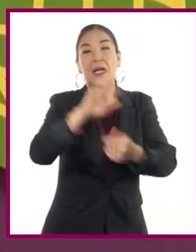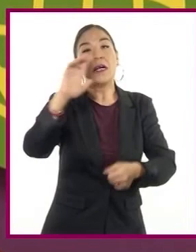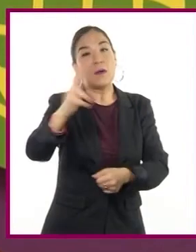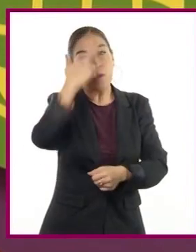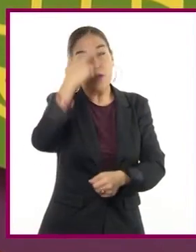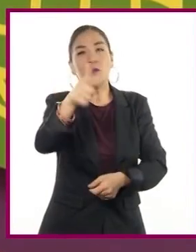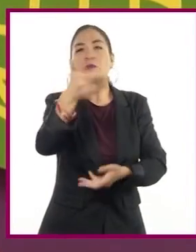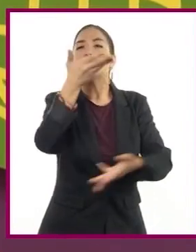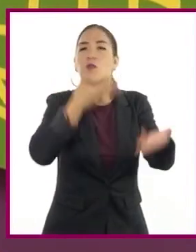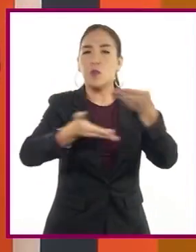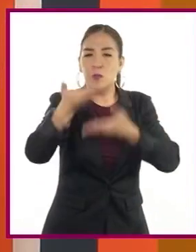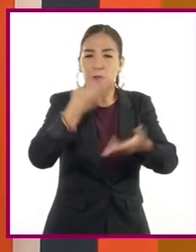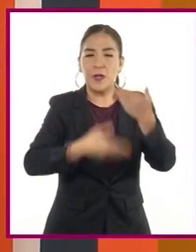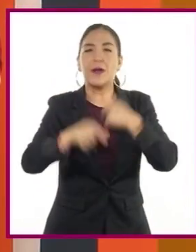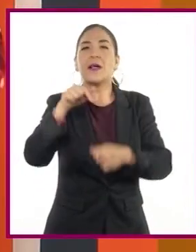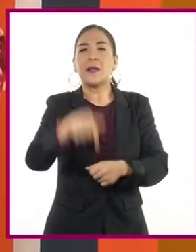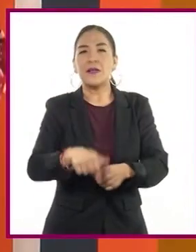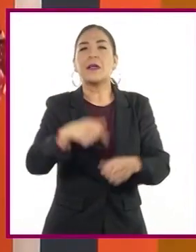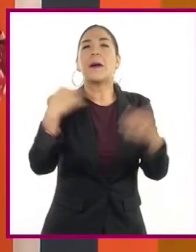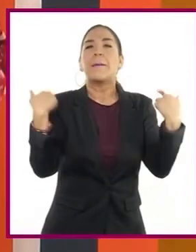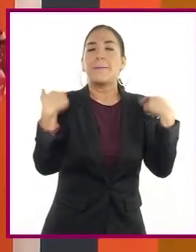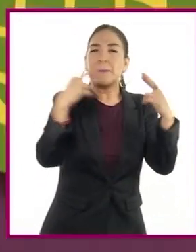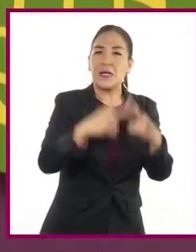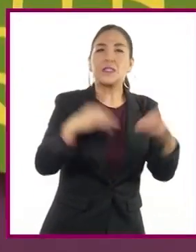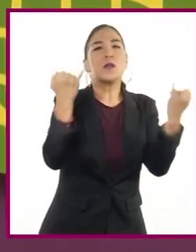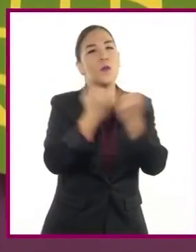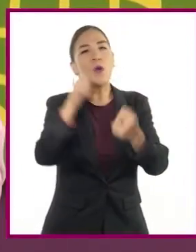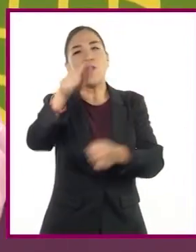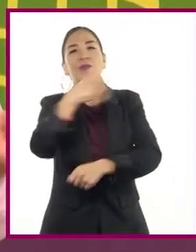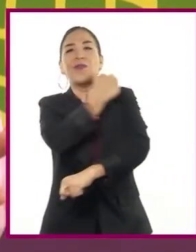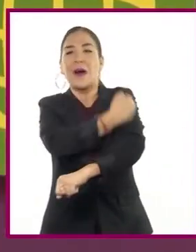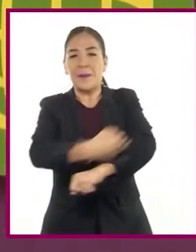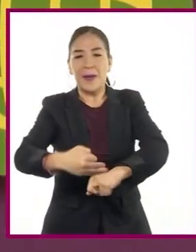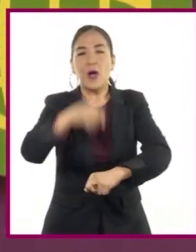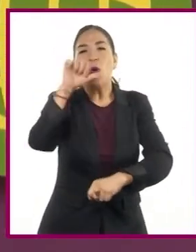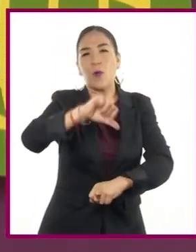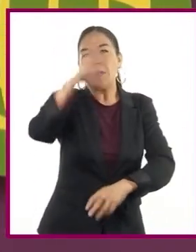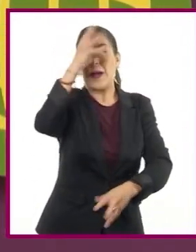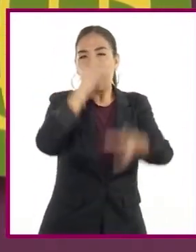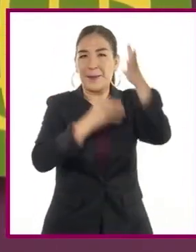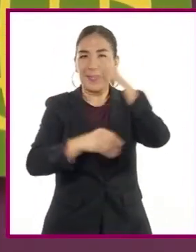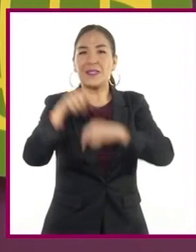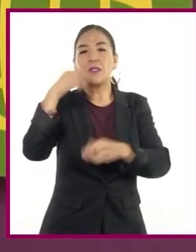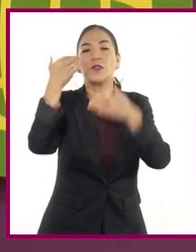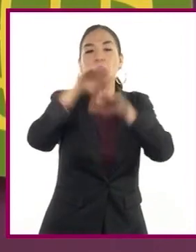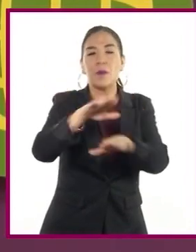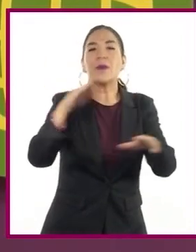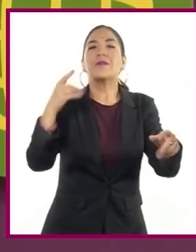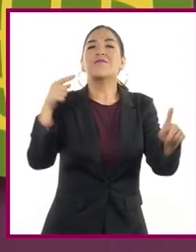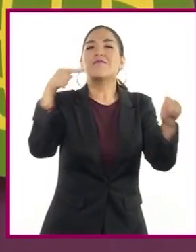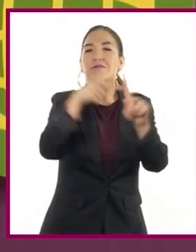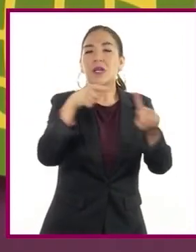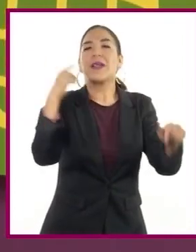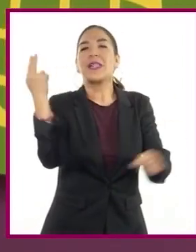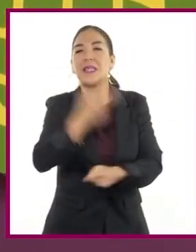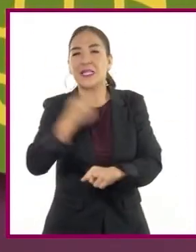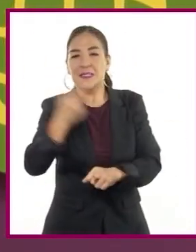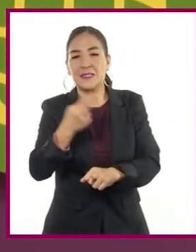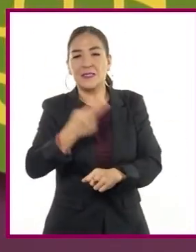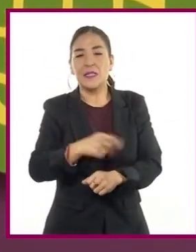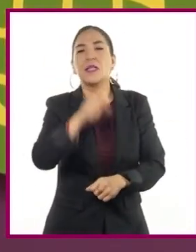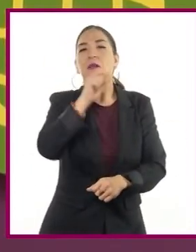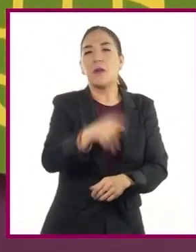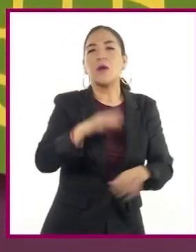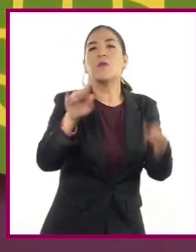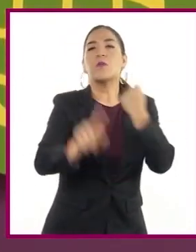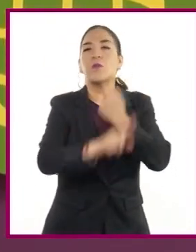Recuerden compartir tanto con su docente como con su familia lo que aprendimos hoy sobre la identificación de una necesidad y de